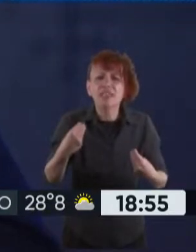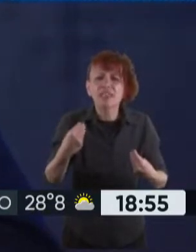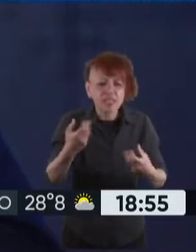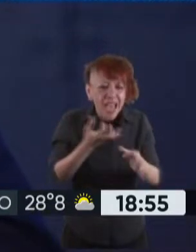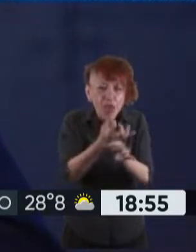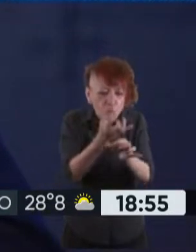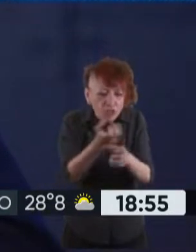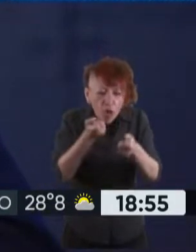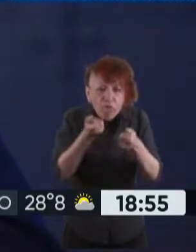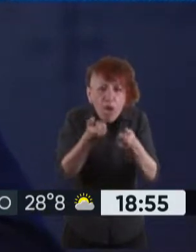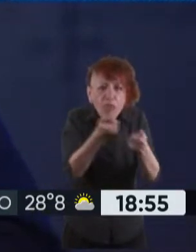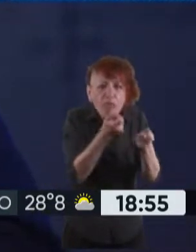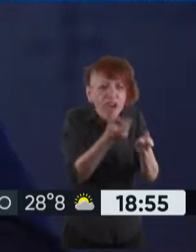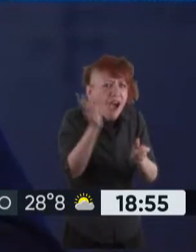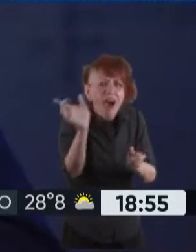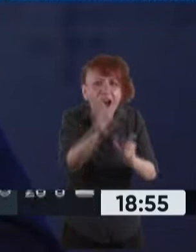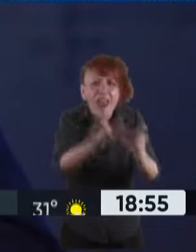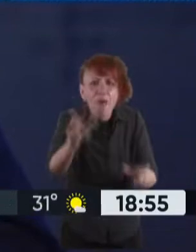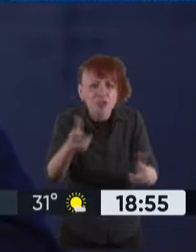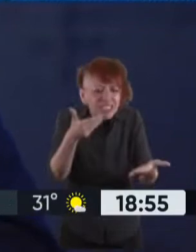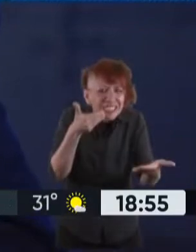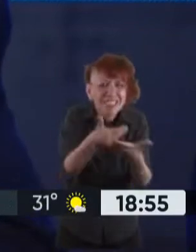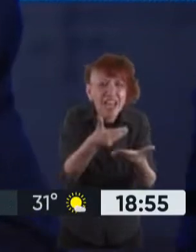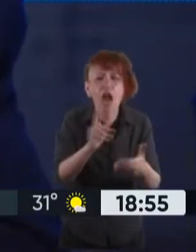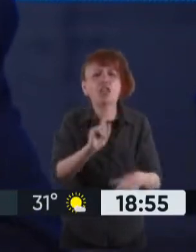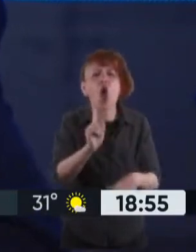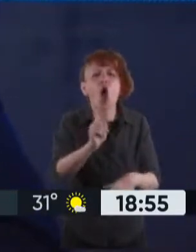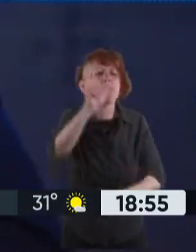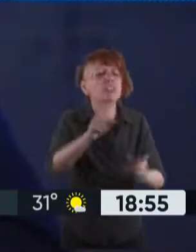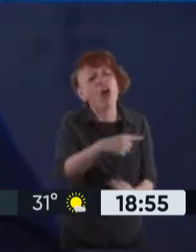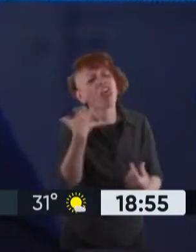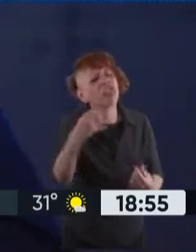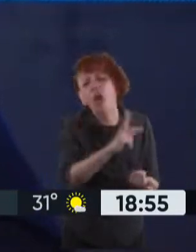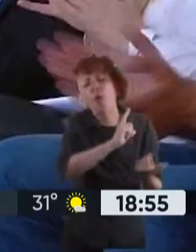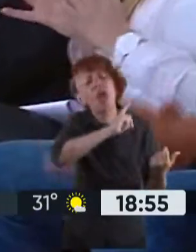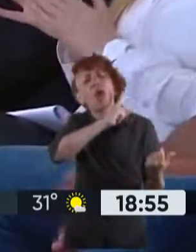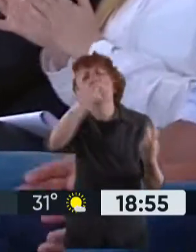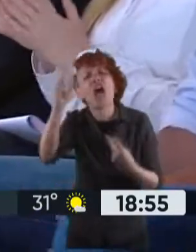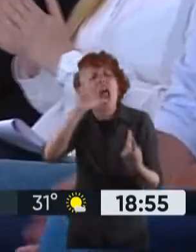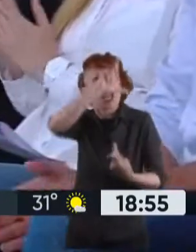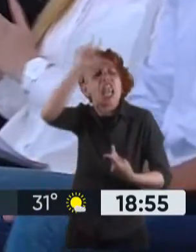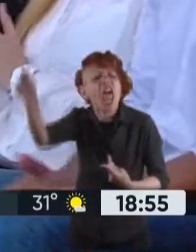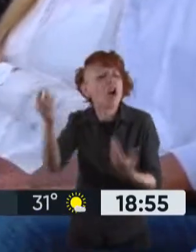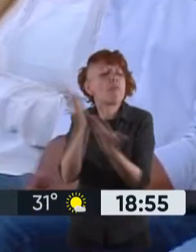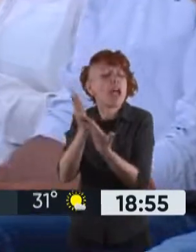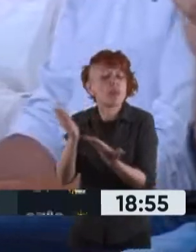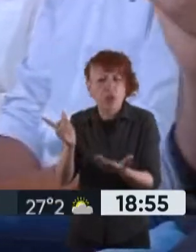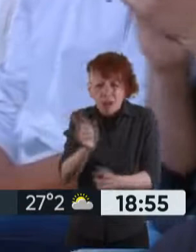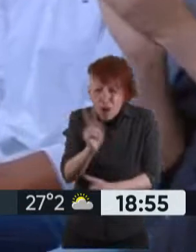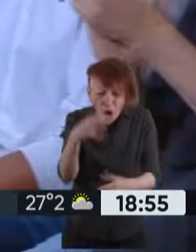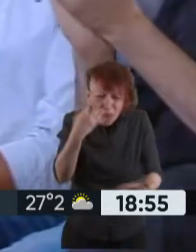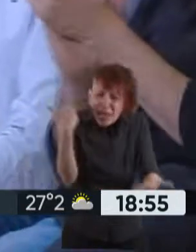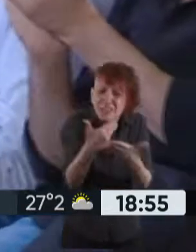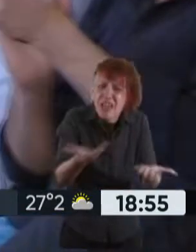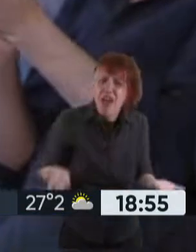gente para que la gente se eduque y no exigirle a la gente que se traslade para seguir educándose. Si